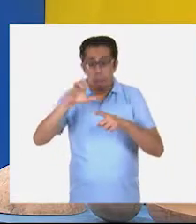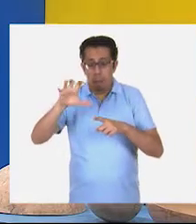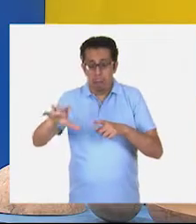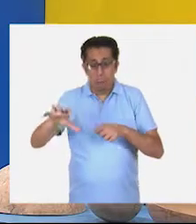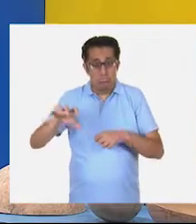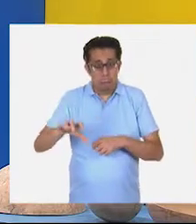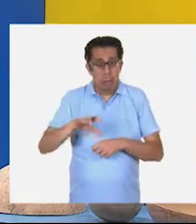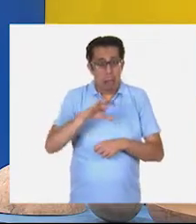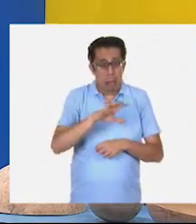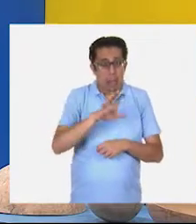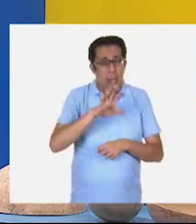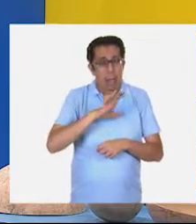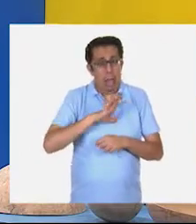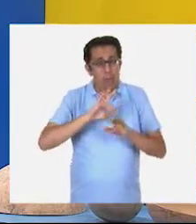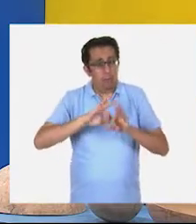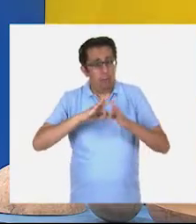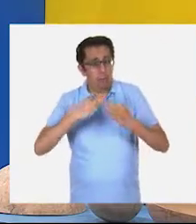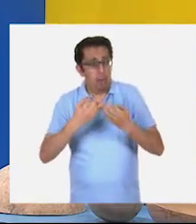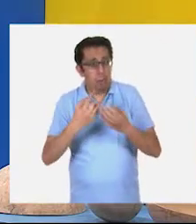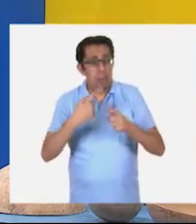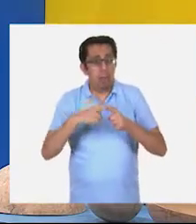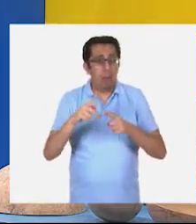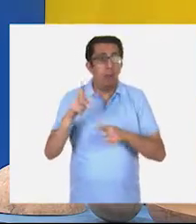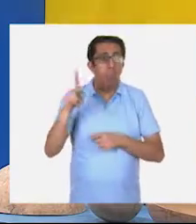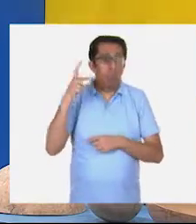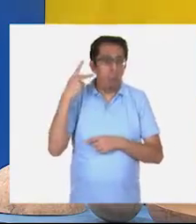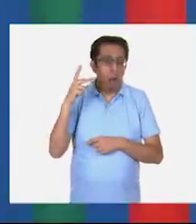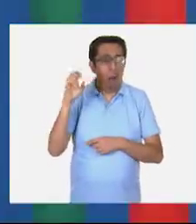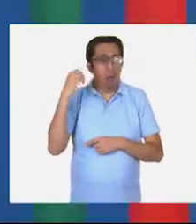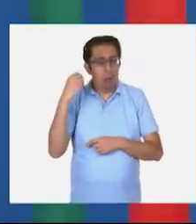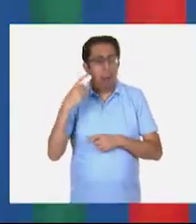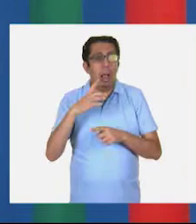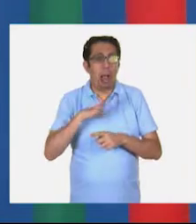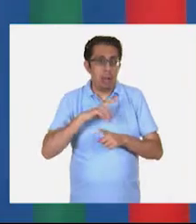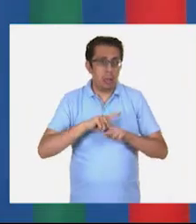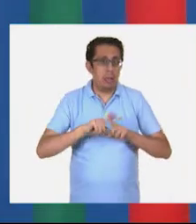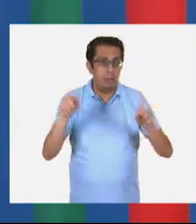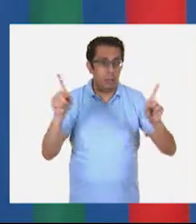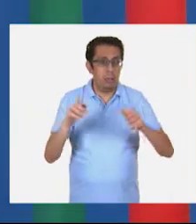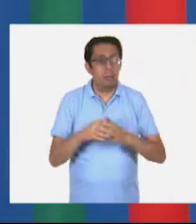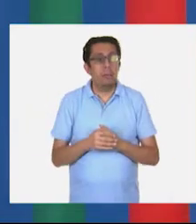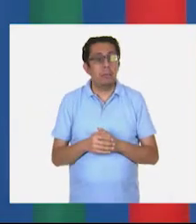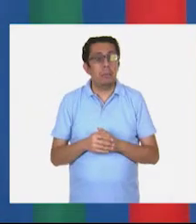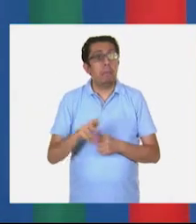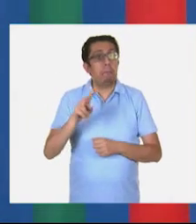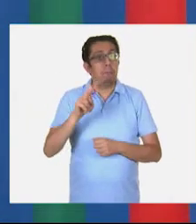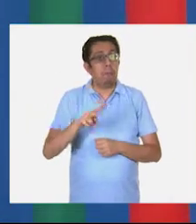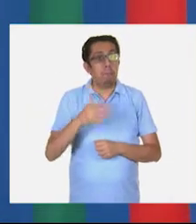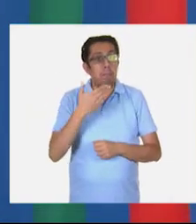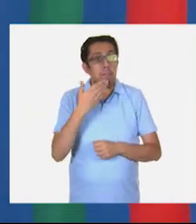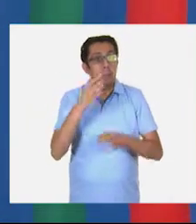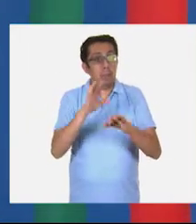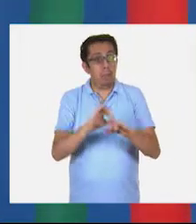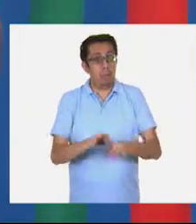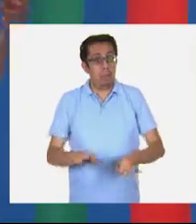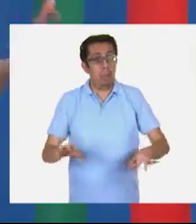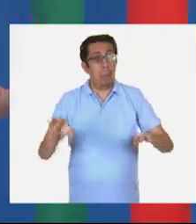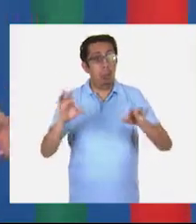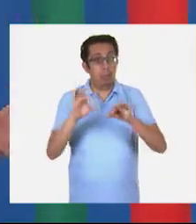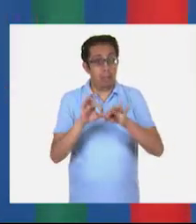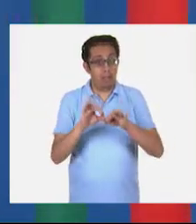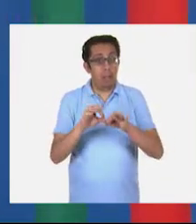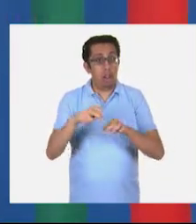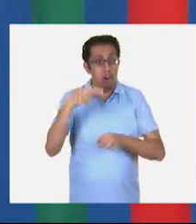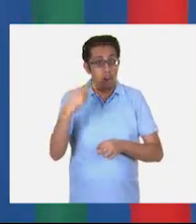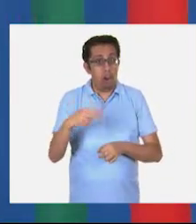los que hablamos en el estado de Puebla y los que hablan en el estado de Oaxaca. Muy bien, maestro. Qué importante saber que, aunque oficialmente